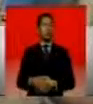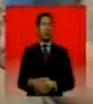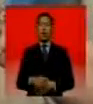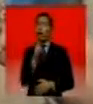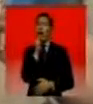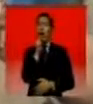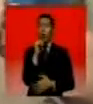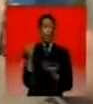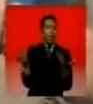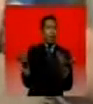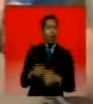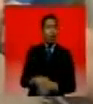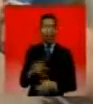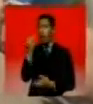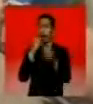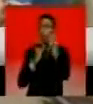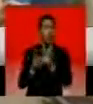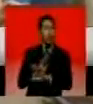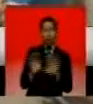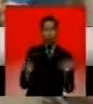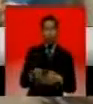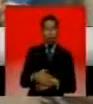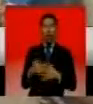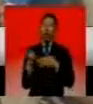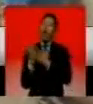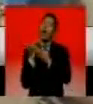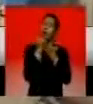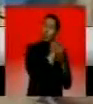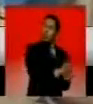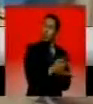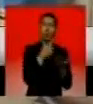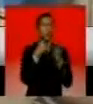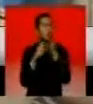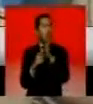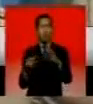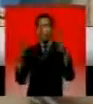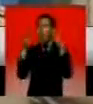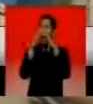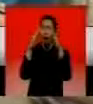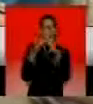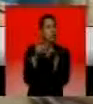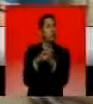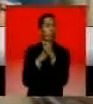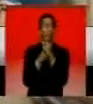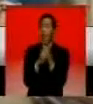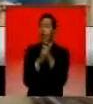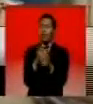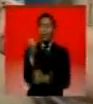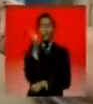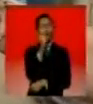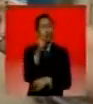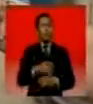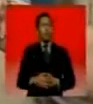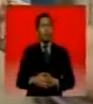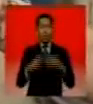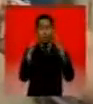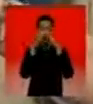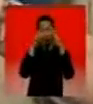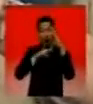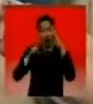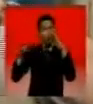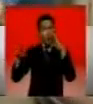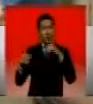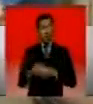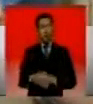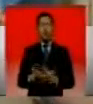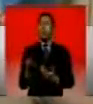solo queremos comida, también necesitamos que se nos ayude en un tema de una vivienda, pero urgentemente. Y los albergues que vayan a hacer, que los